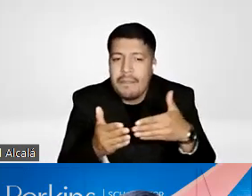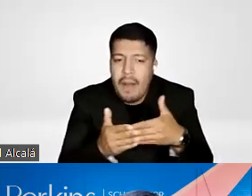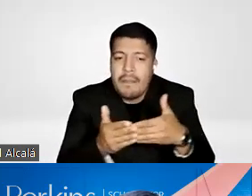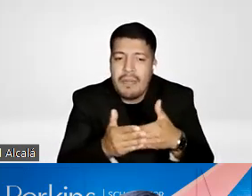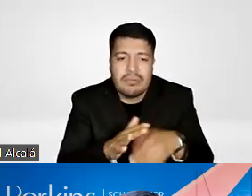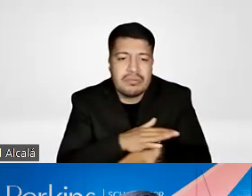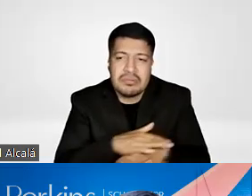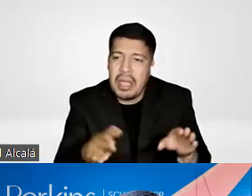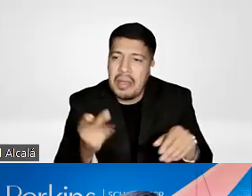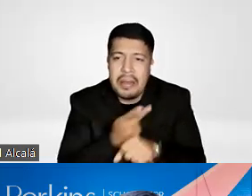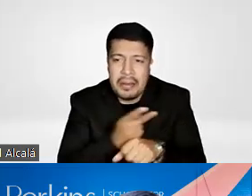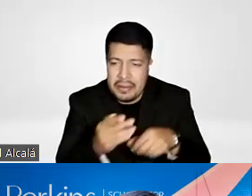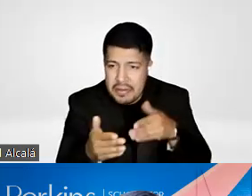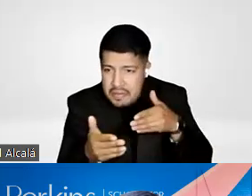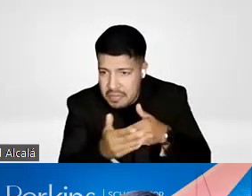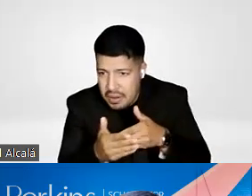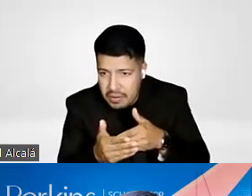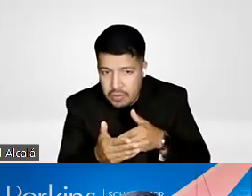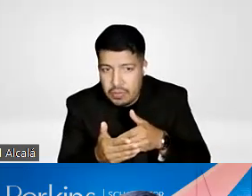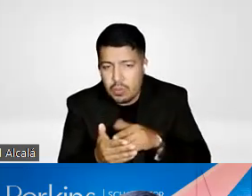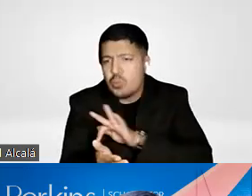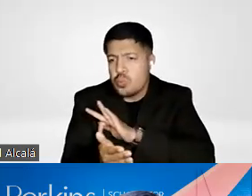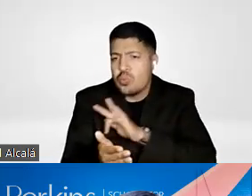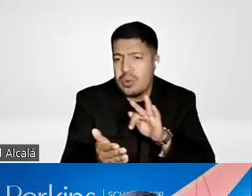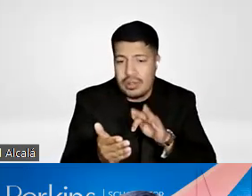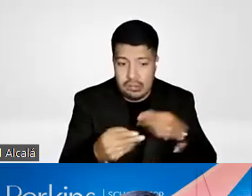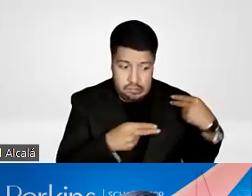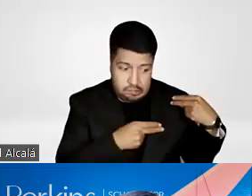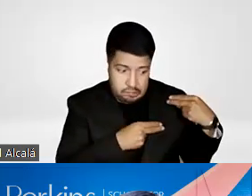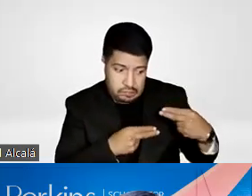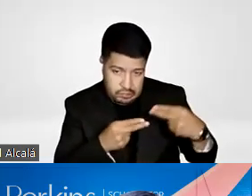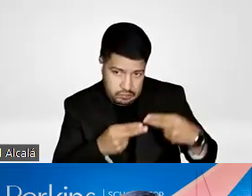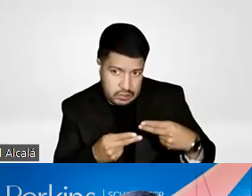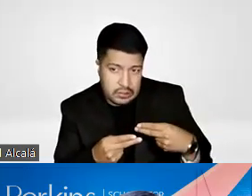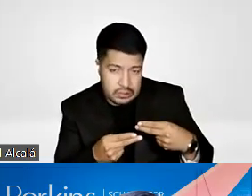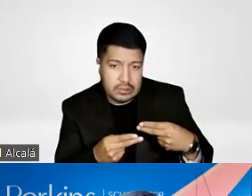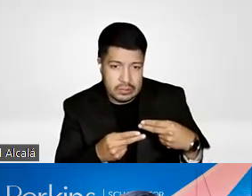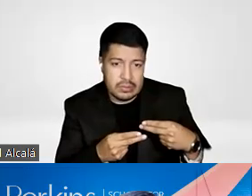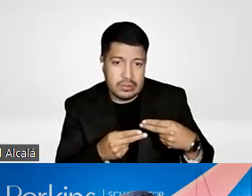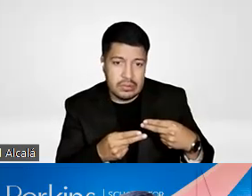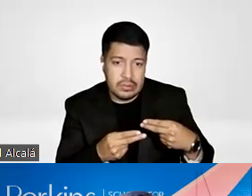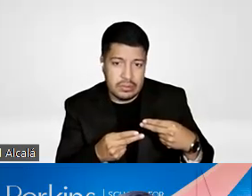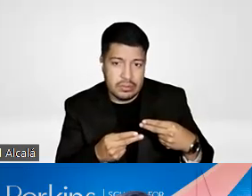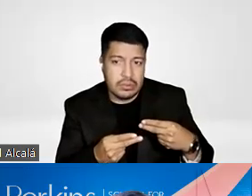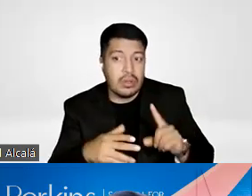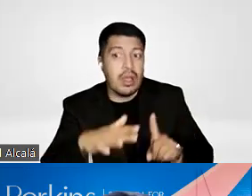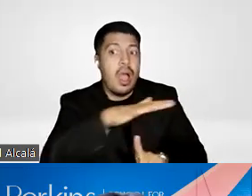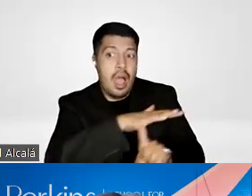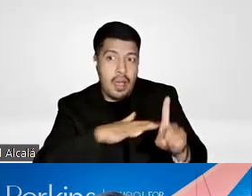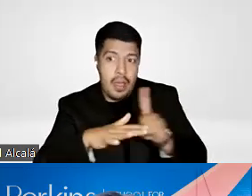dependiendo de nuestro código, puede tener efecto o tiene efecto el ambiente sobre este código y puede ser